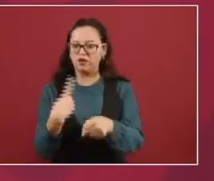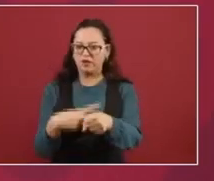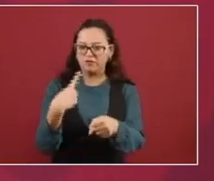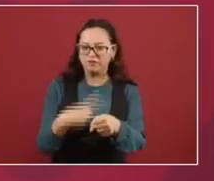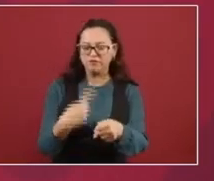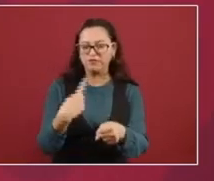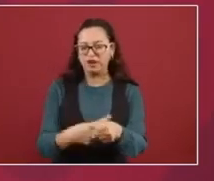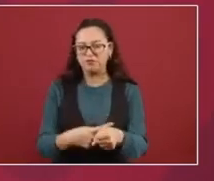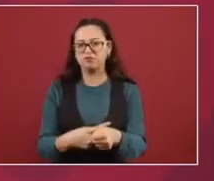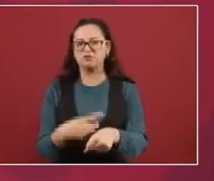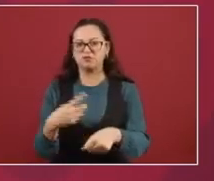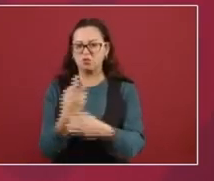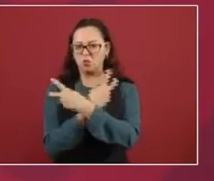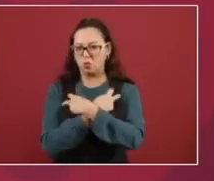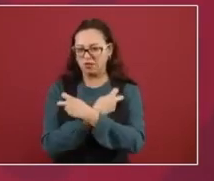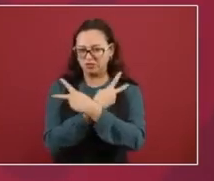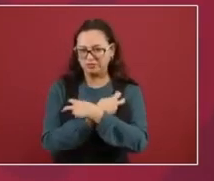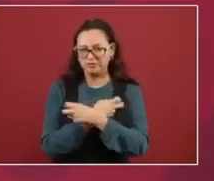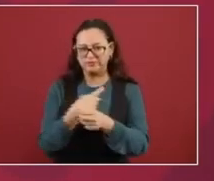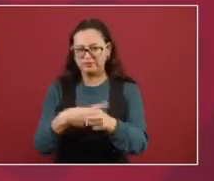dirían allá,